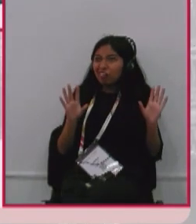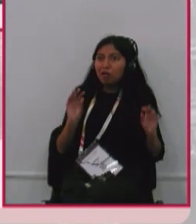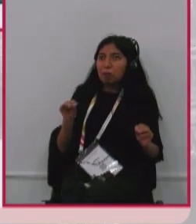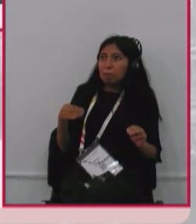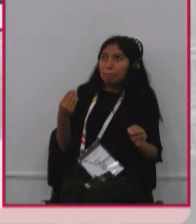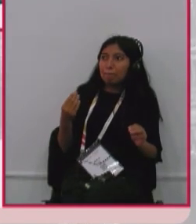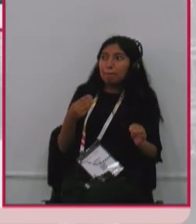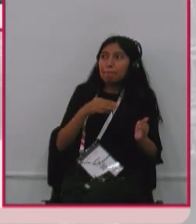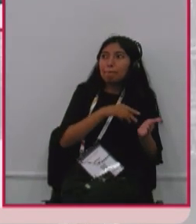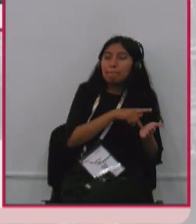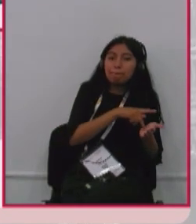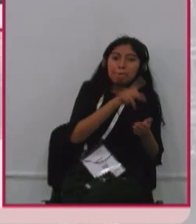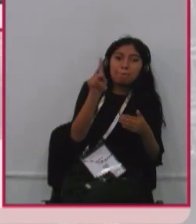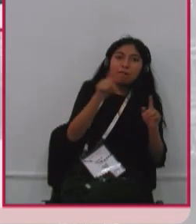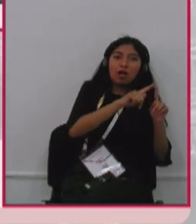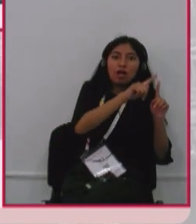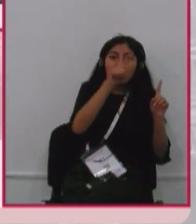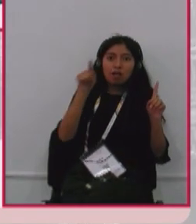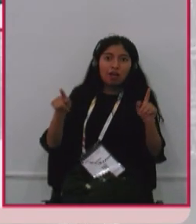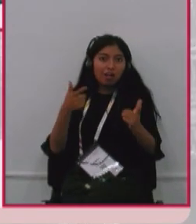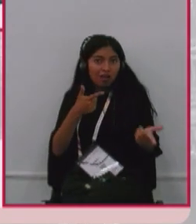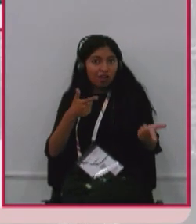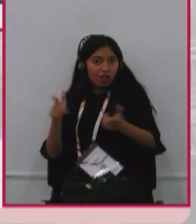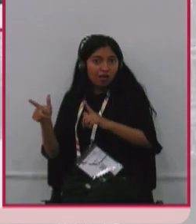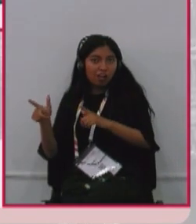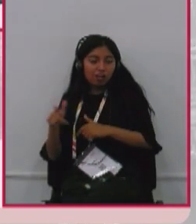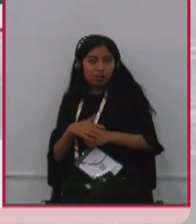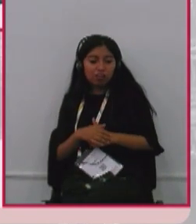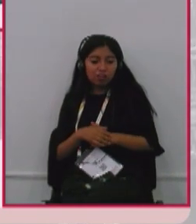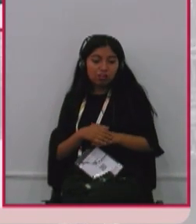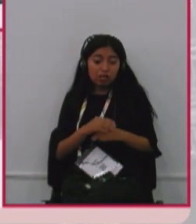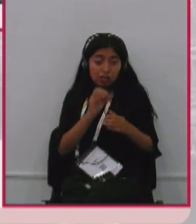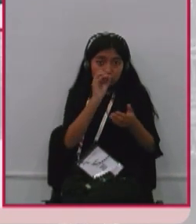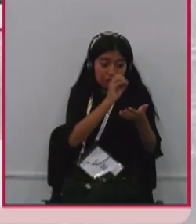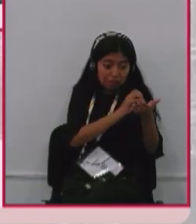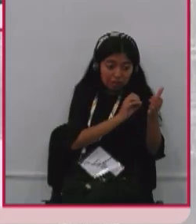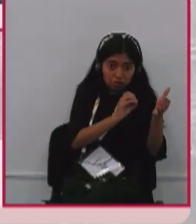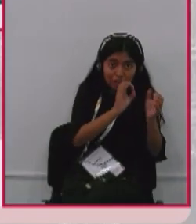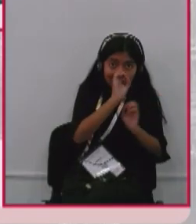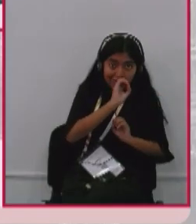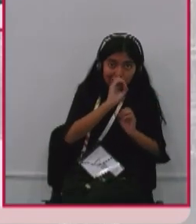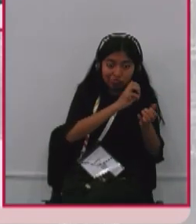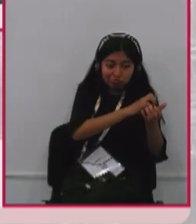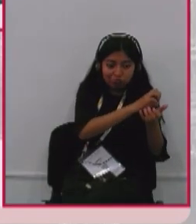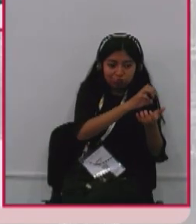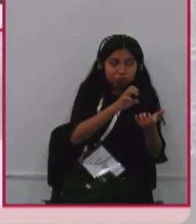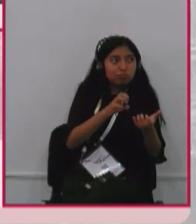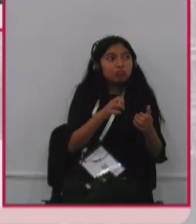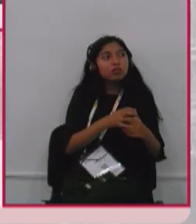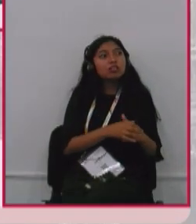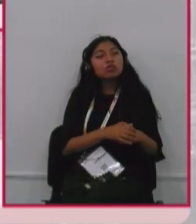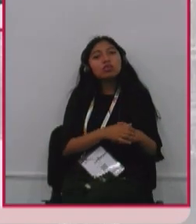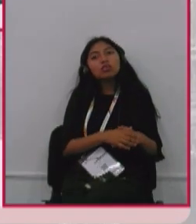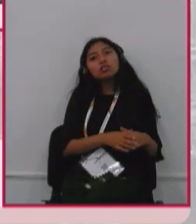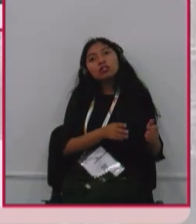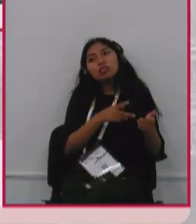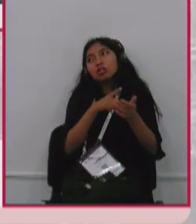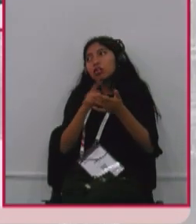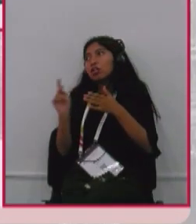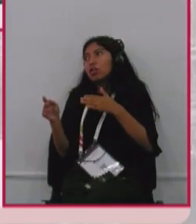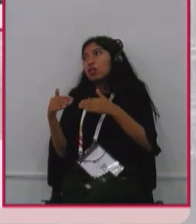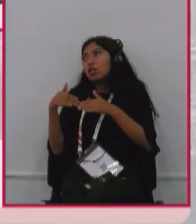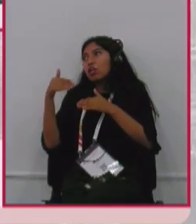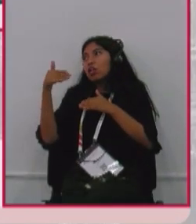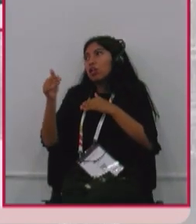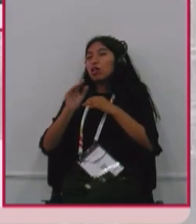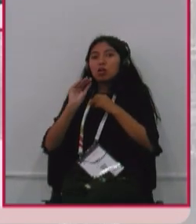que enviar los concentrados que ya están listos, esas partículas que ya están liberadas y que ya tienen la capacidad de flotar, a etapas posteriores? ¿Por